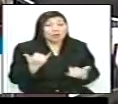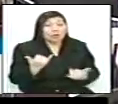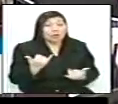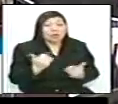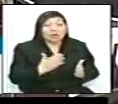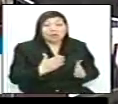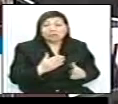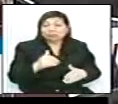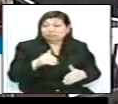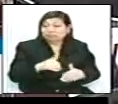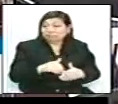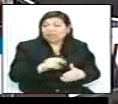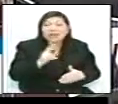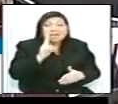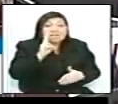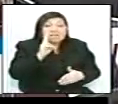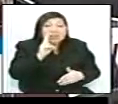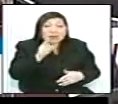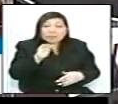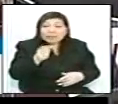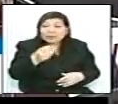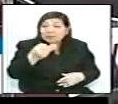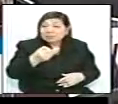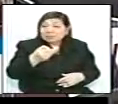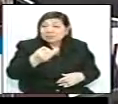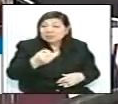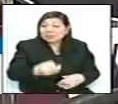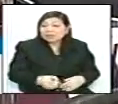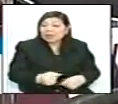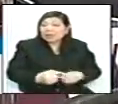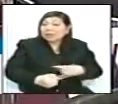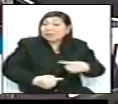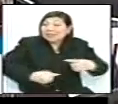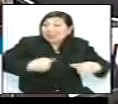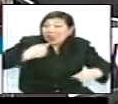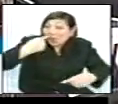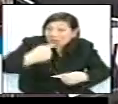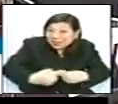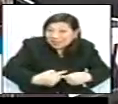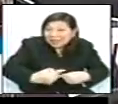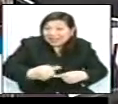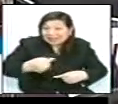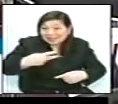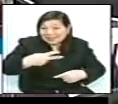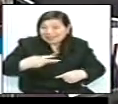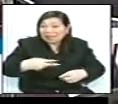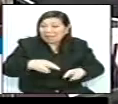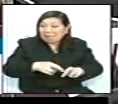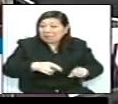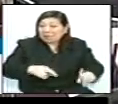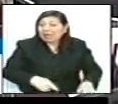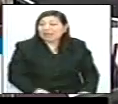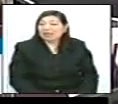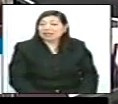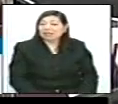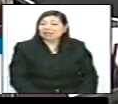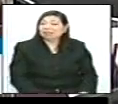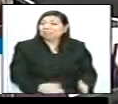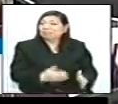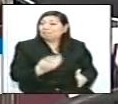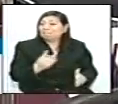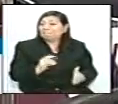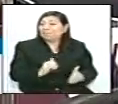los organismos electorales, el viernes a los especialistas, y a partir de la próxima semana pidamos un pleno